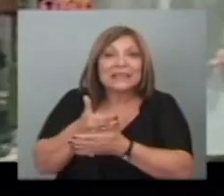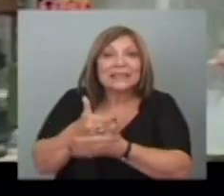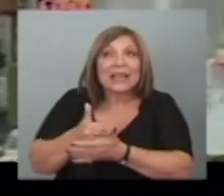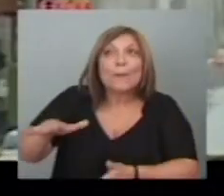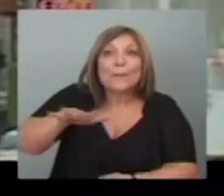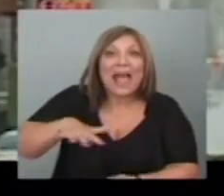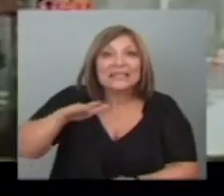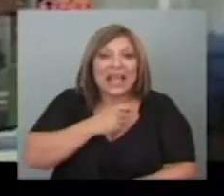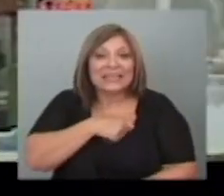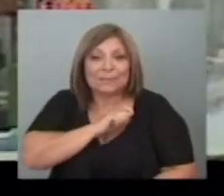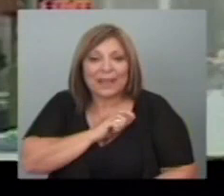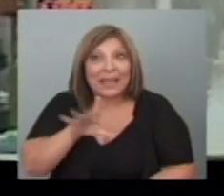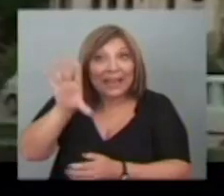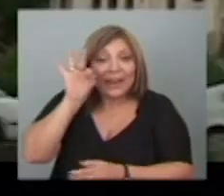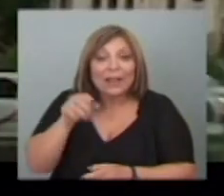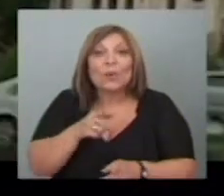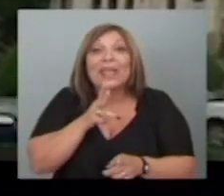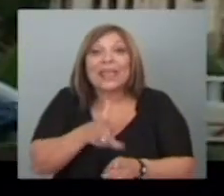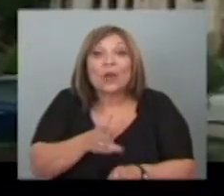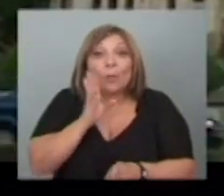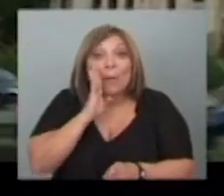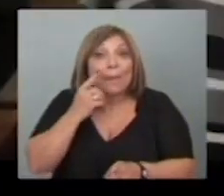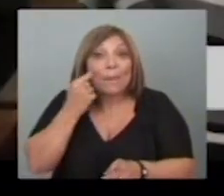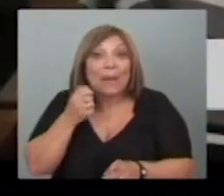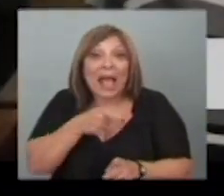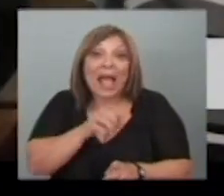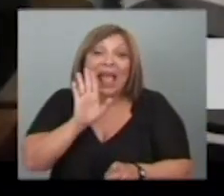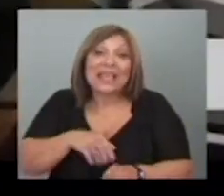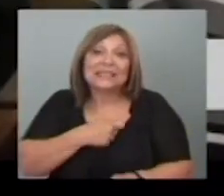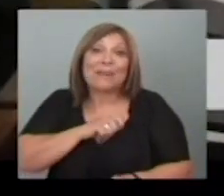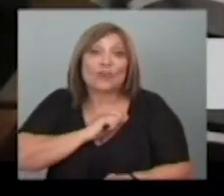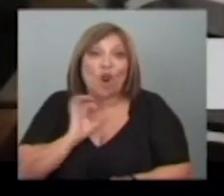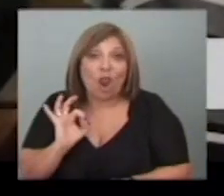España. España fue el destino elegido por ser hijo de padre nacido en Galicia. La experiencia,